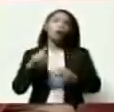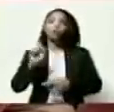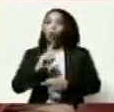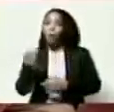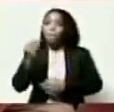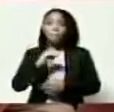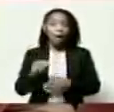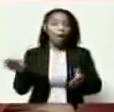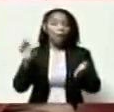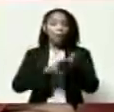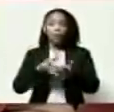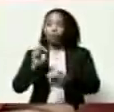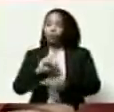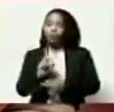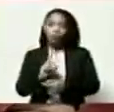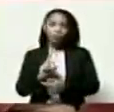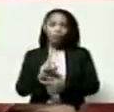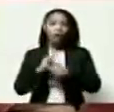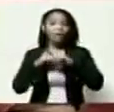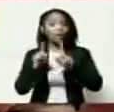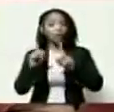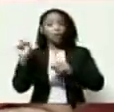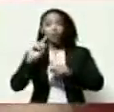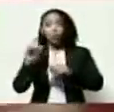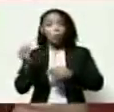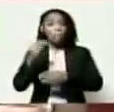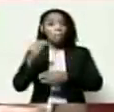mismo. Y no fue más de lo mismo.